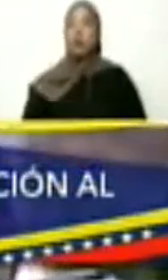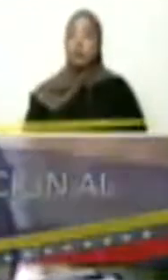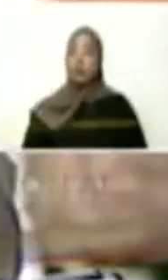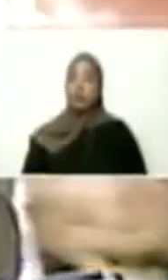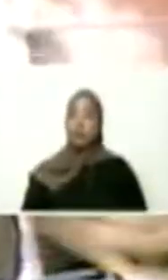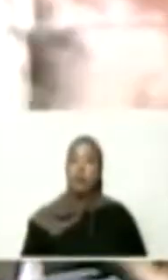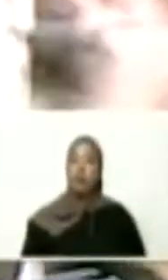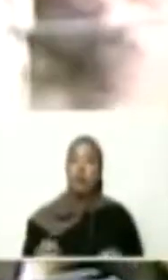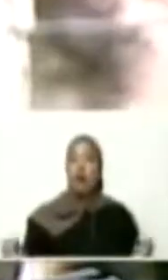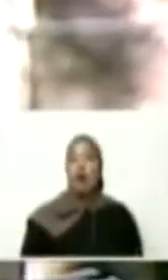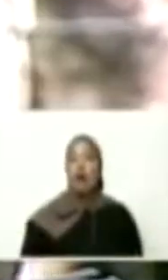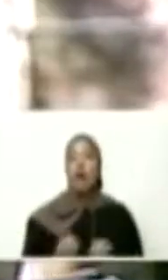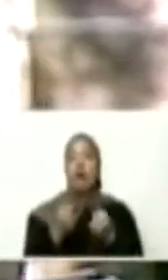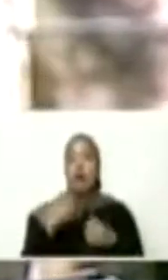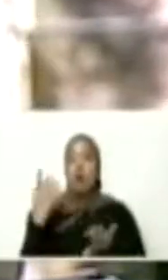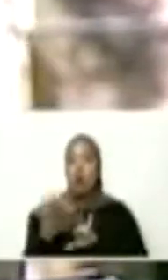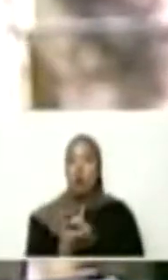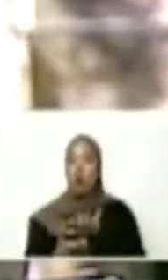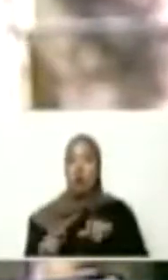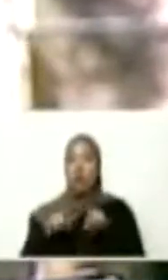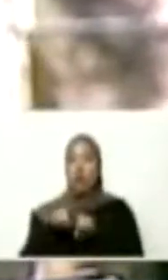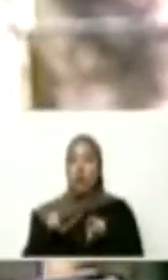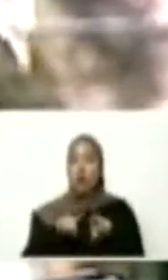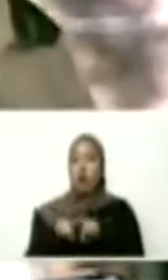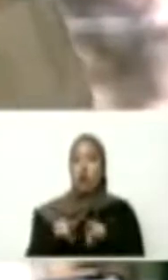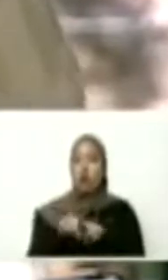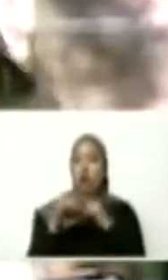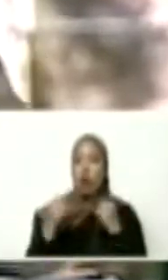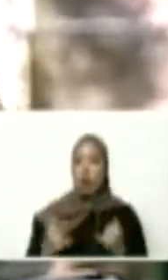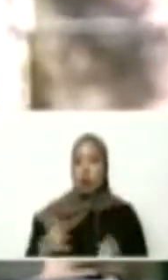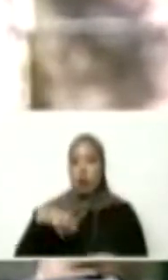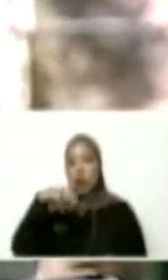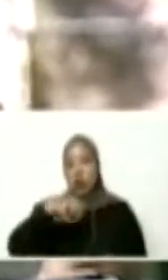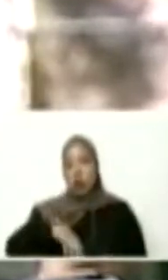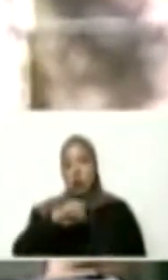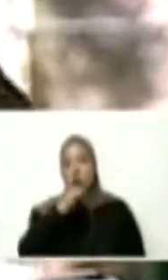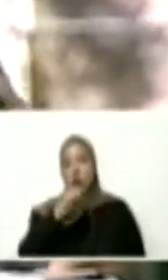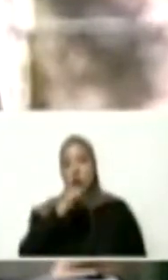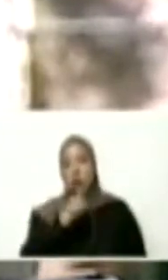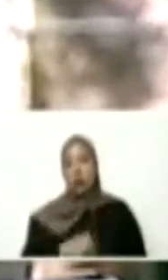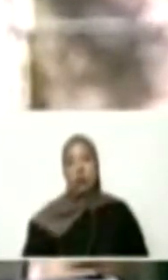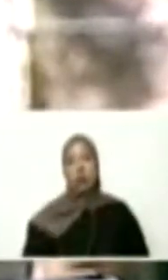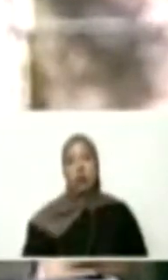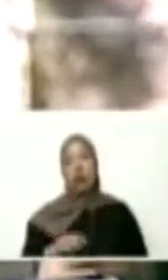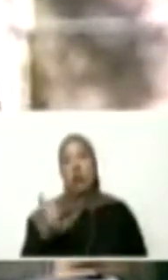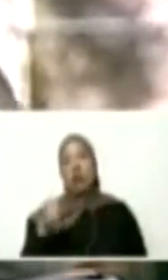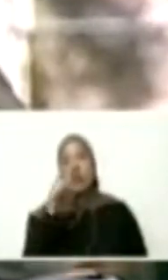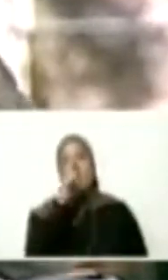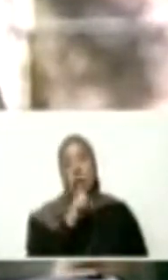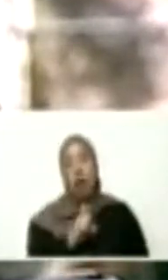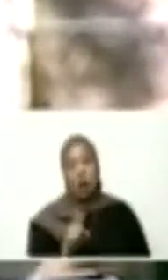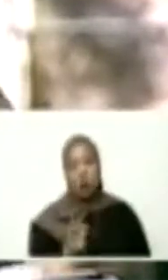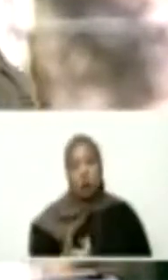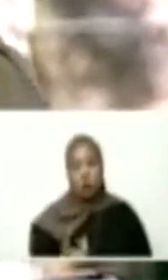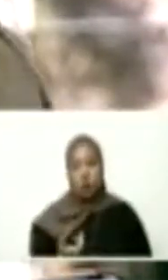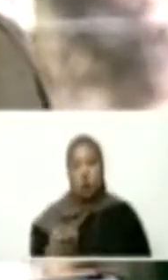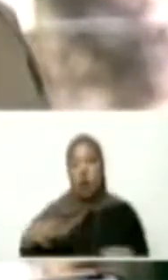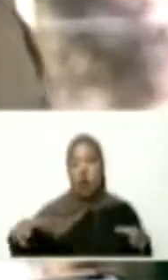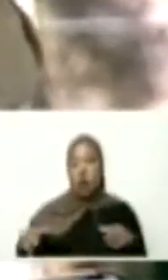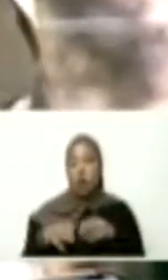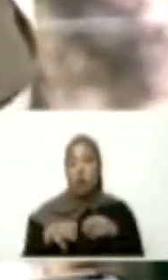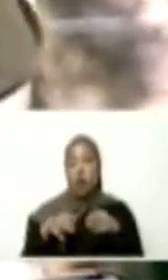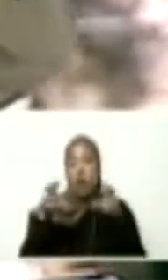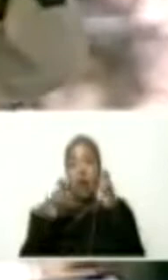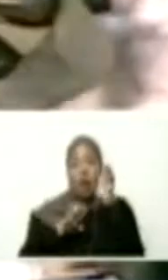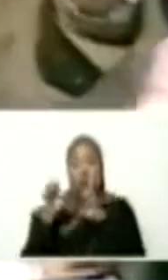tomando el espíritu del golpe de timón, de la crítica, la autocrítica, del estremecimiento de hace 10 años, ir a una revisión de